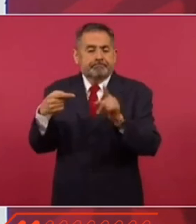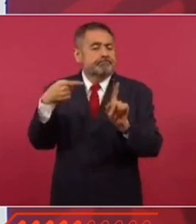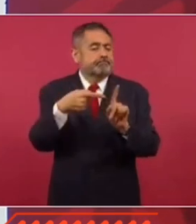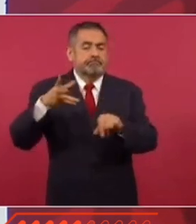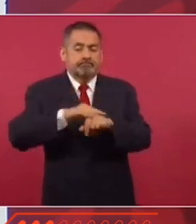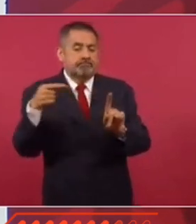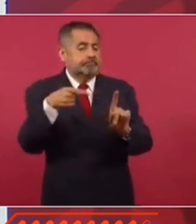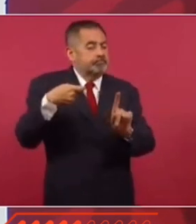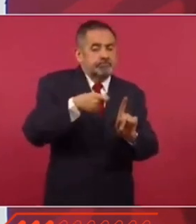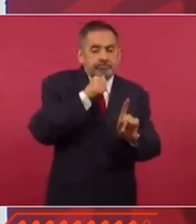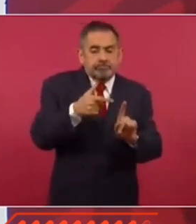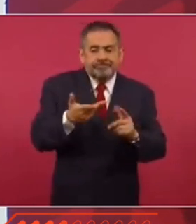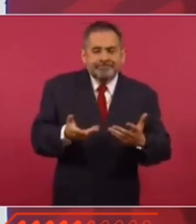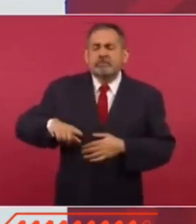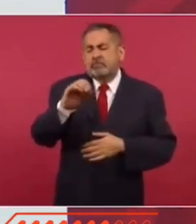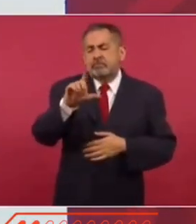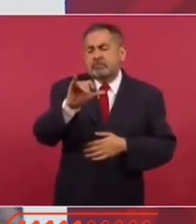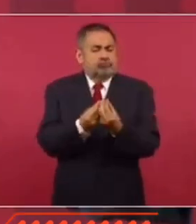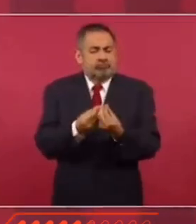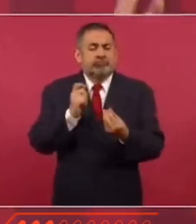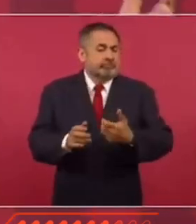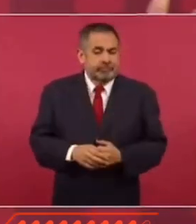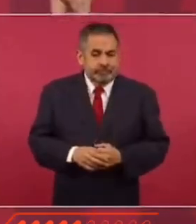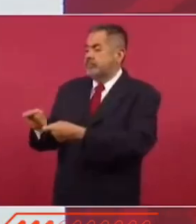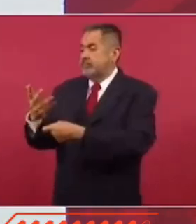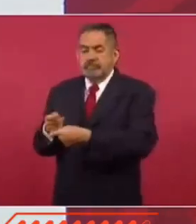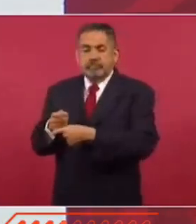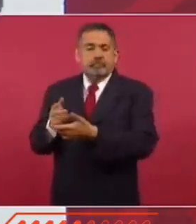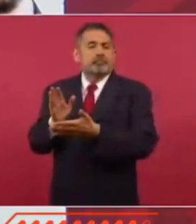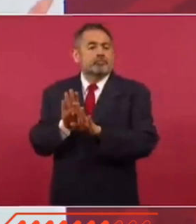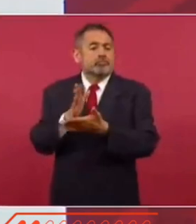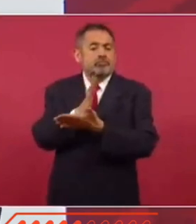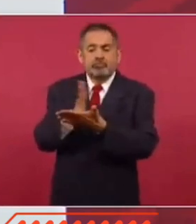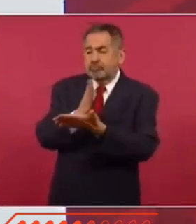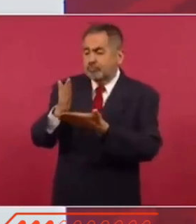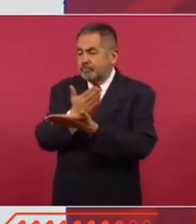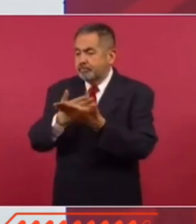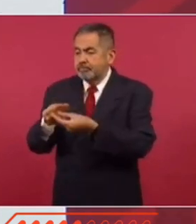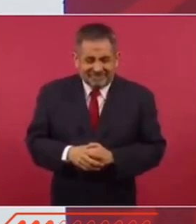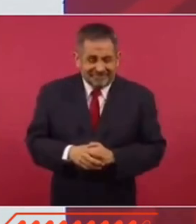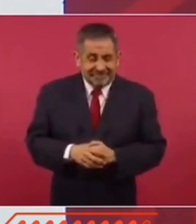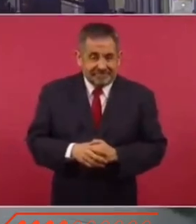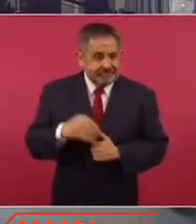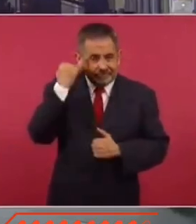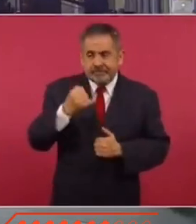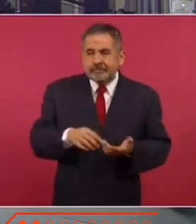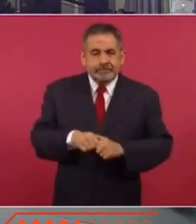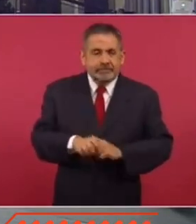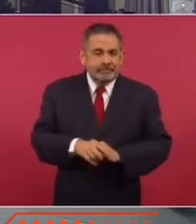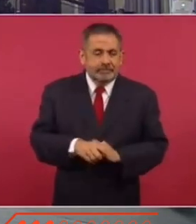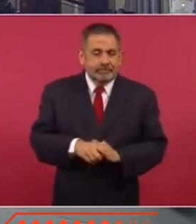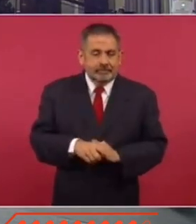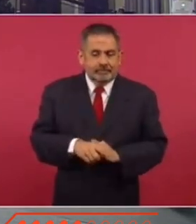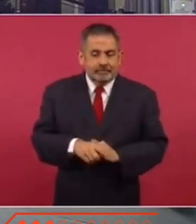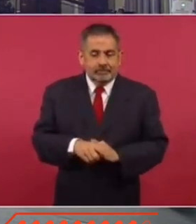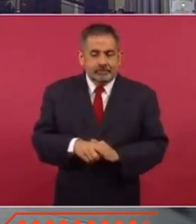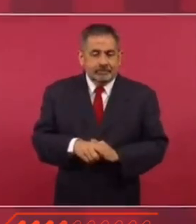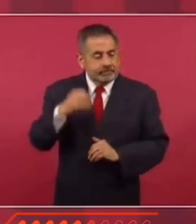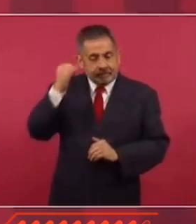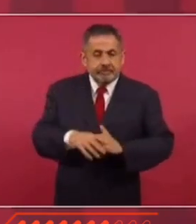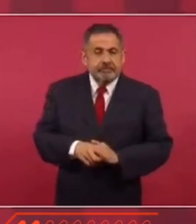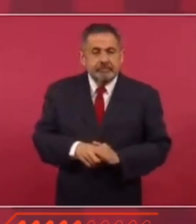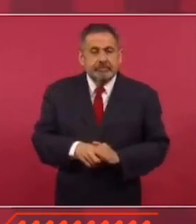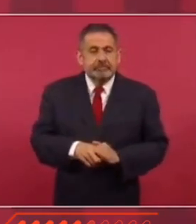Constitución. Los gobiernos de coalición, que se hace una alianza, se reparten del pastel. Imagínense si en una